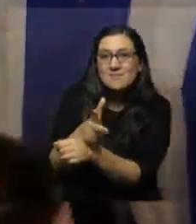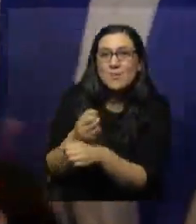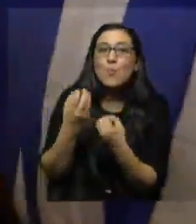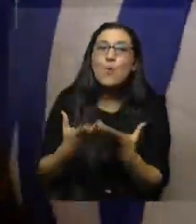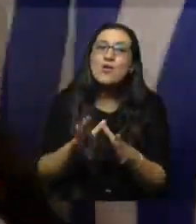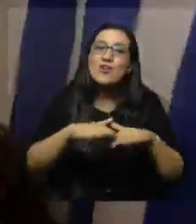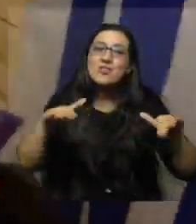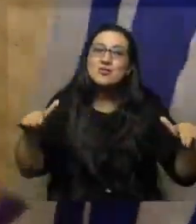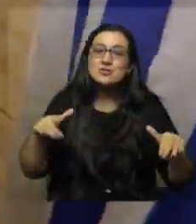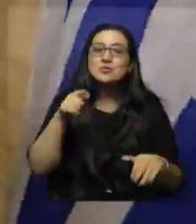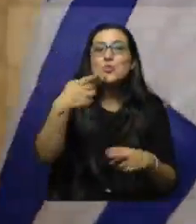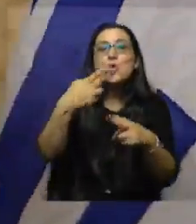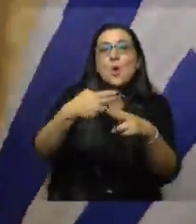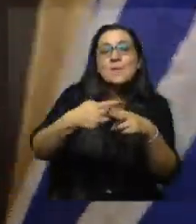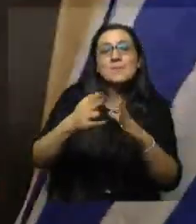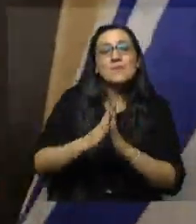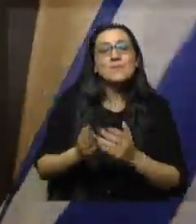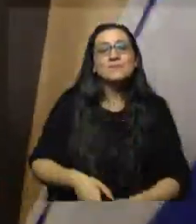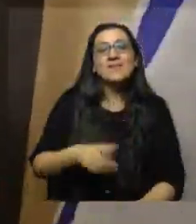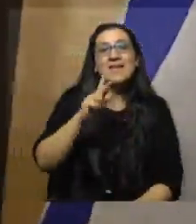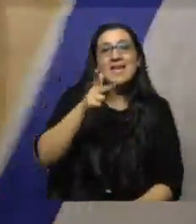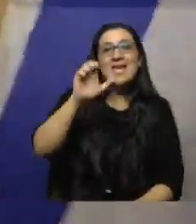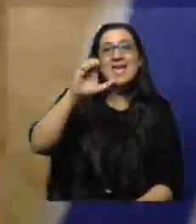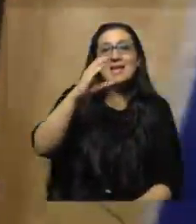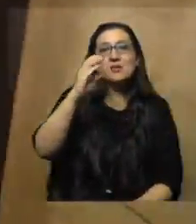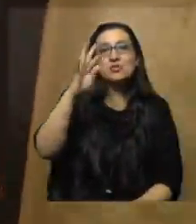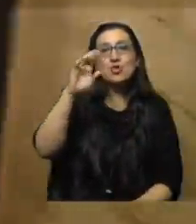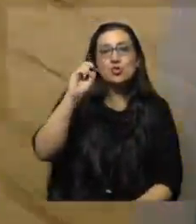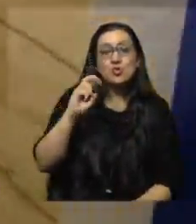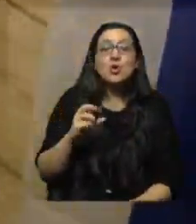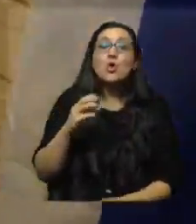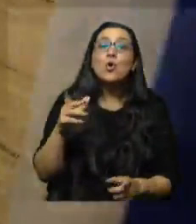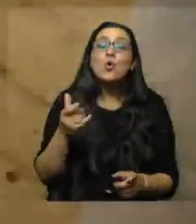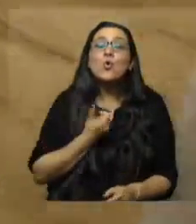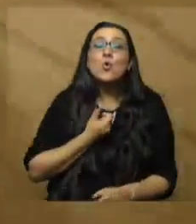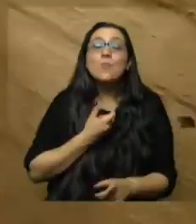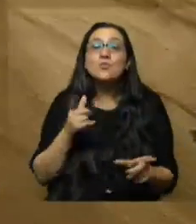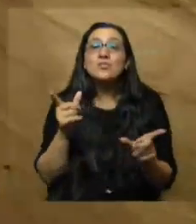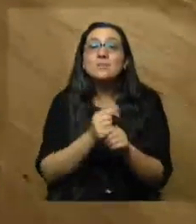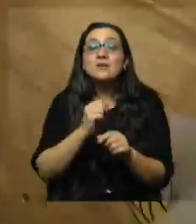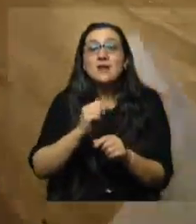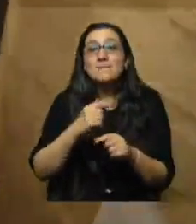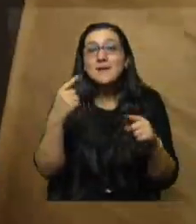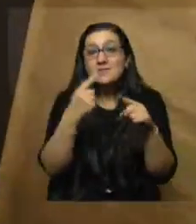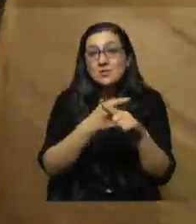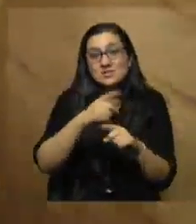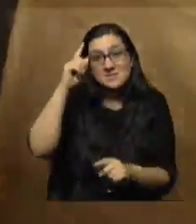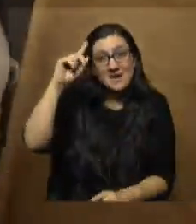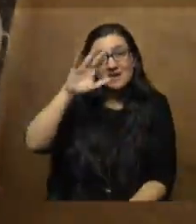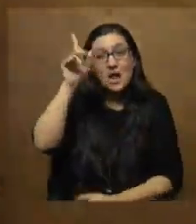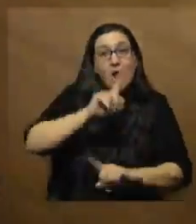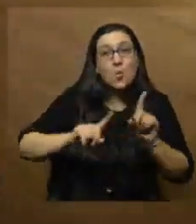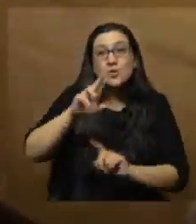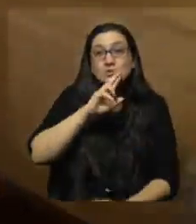niño, su nombre, por favor. Héctor. Bueno, ¿cómo va a terminar el partido? ¿Se imagina algún resultado o no? ¿Cómo